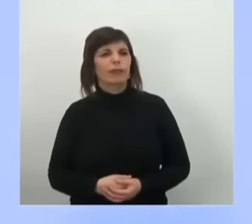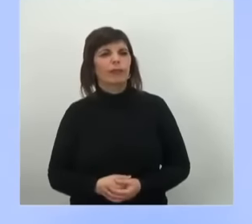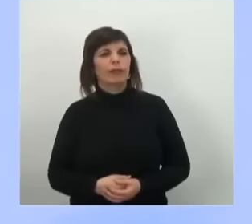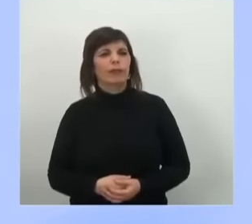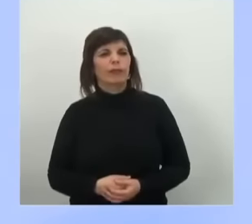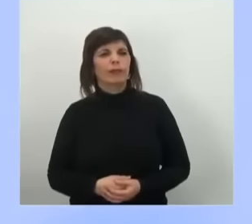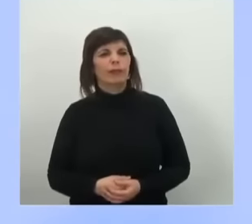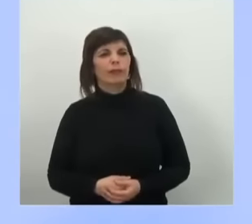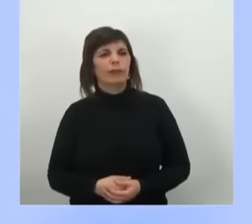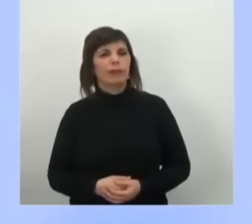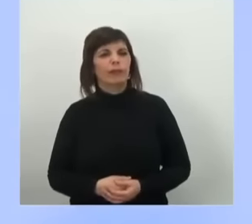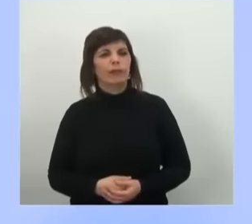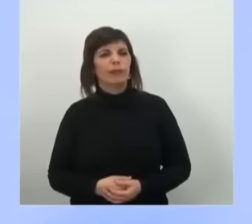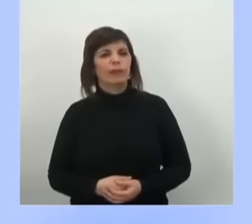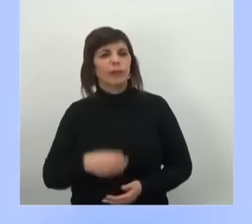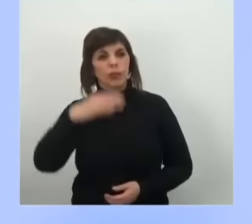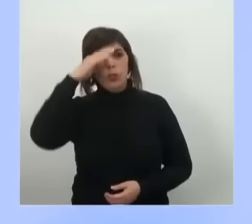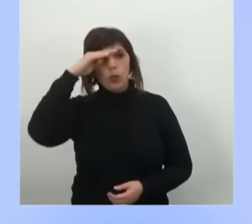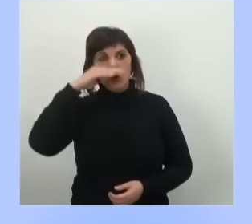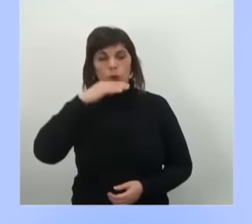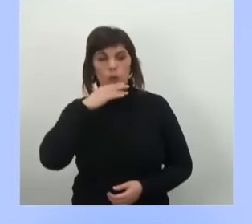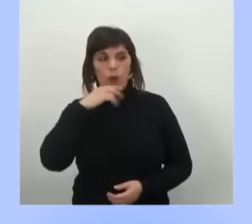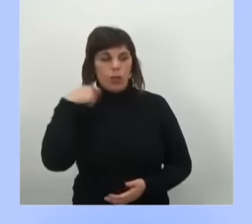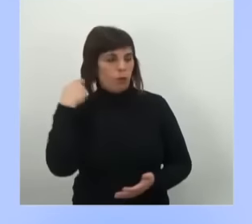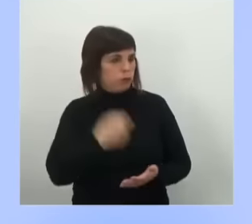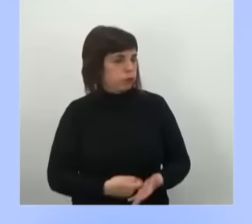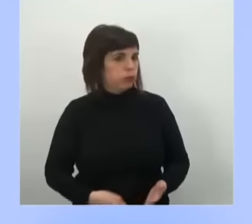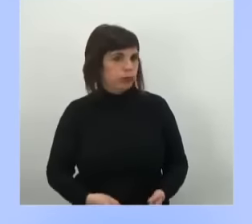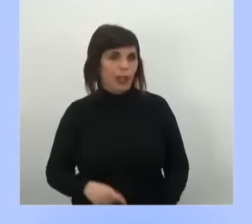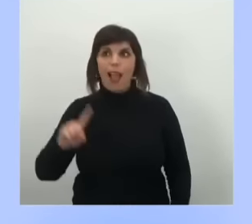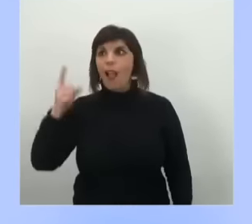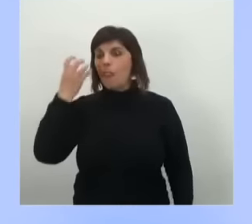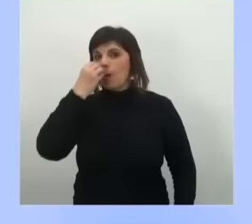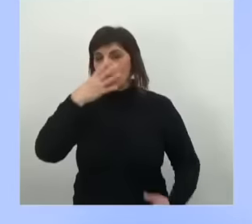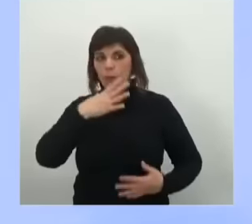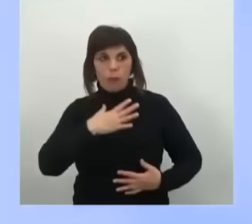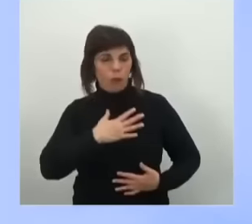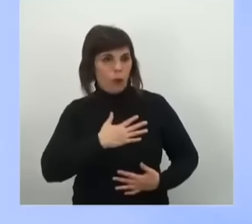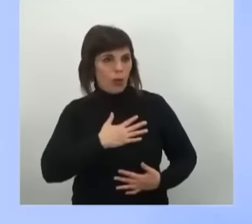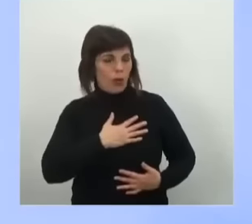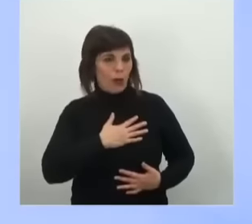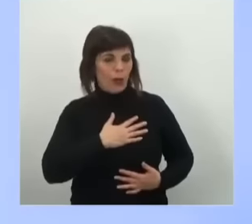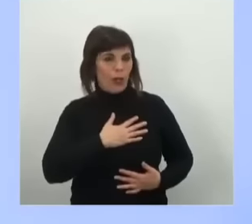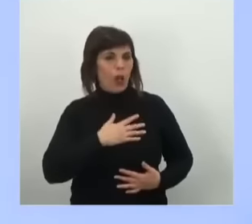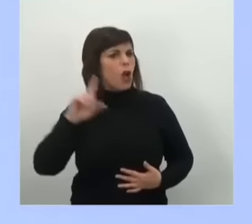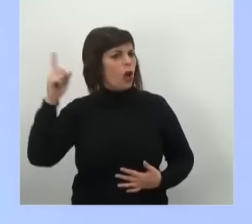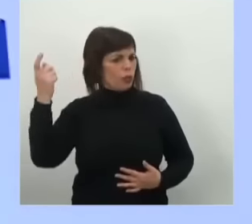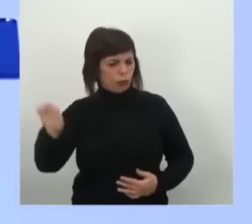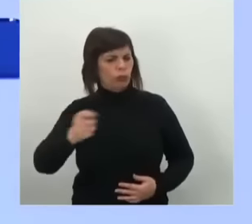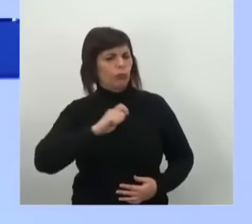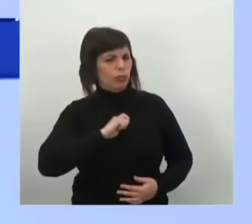saben que duro para un padre decirle Dios es bueno Dios es proveedor